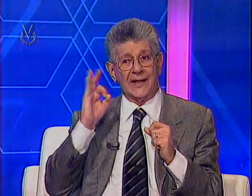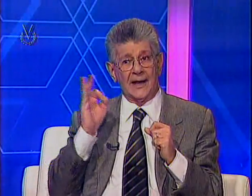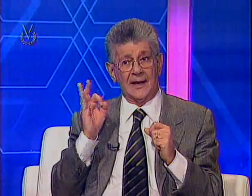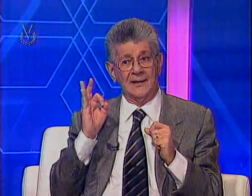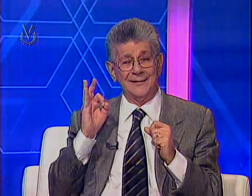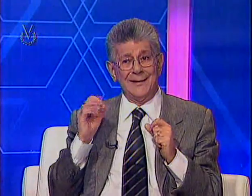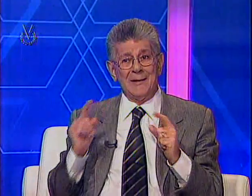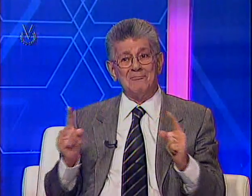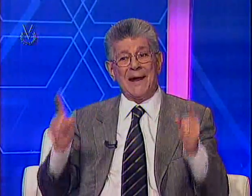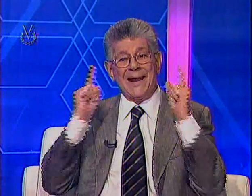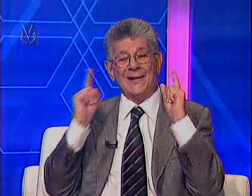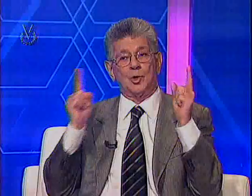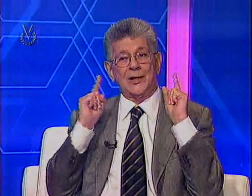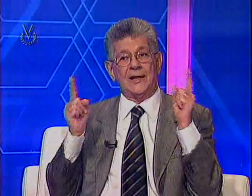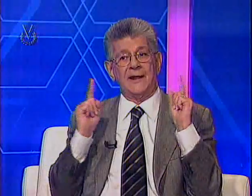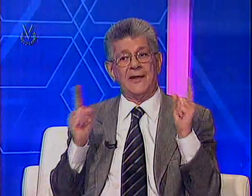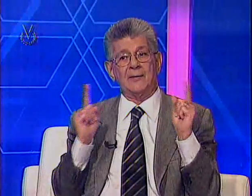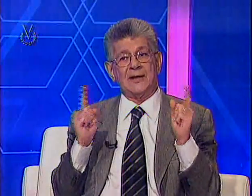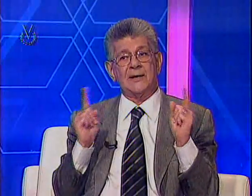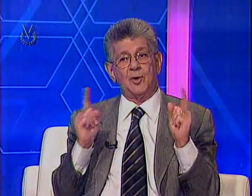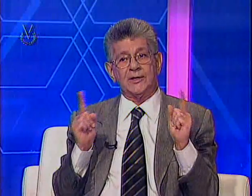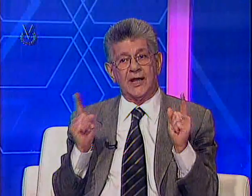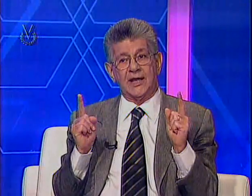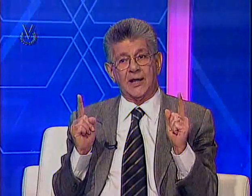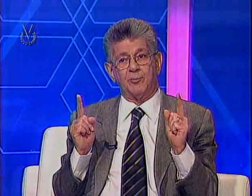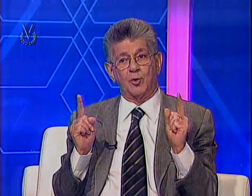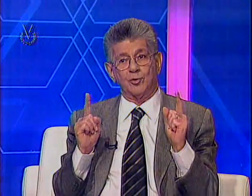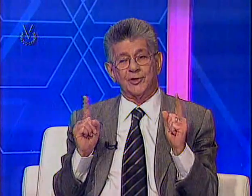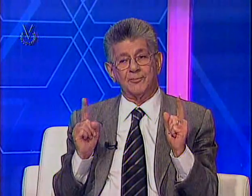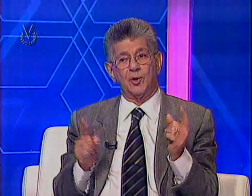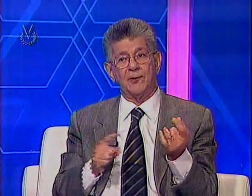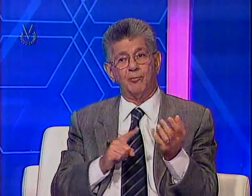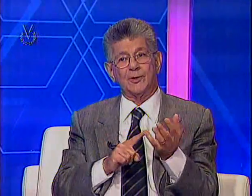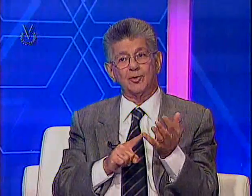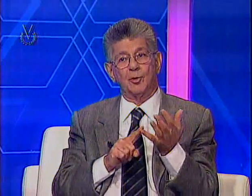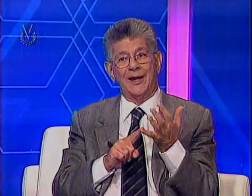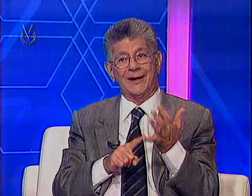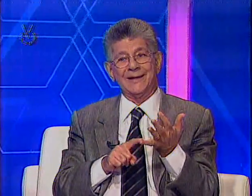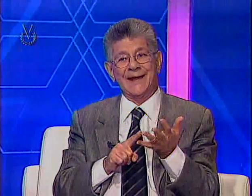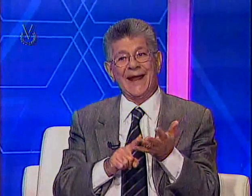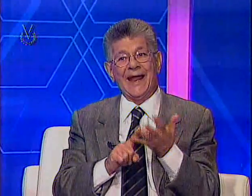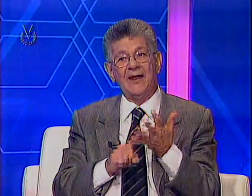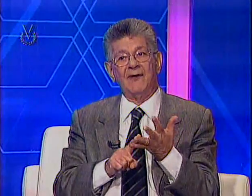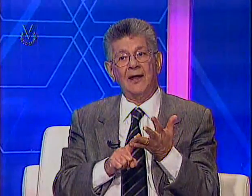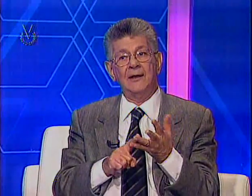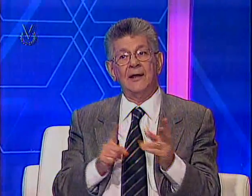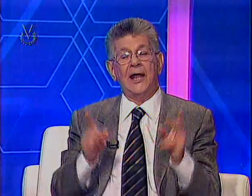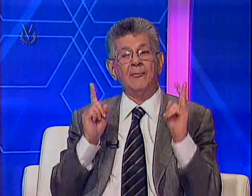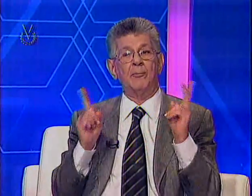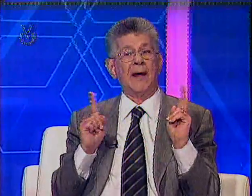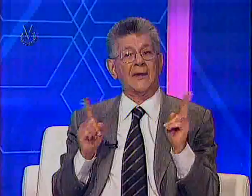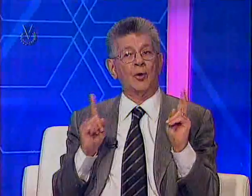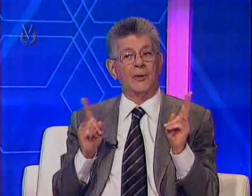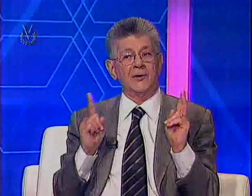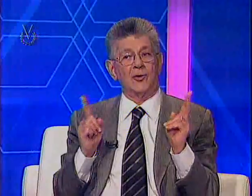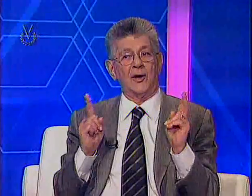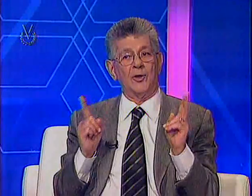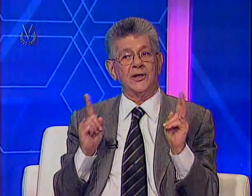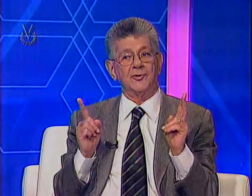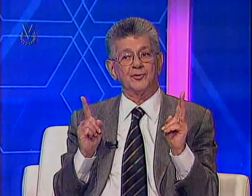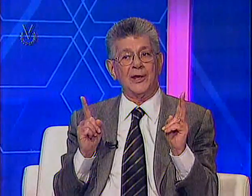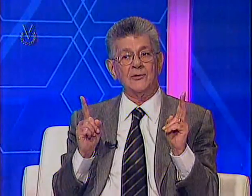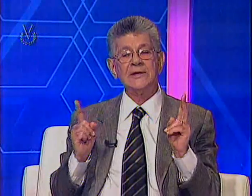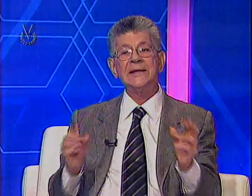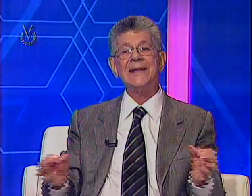deuda externa, más la totalidad de la masa monetaria que por concepto de impuestos sobre la renta e IVA hemos pagado los venezolanos